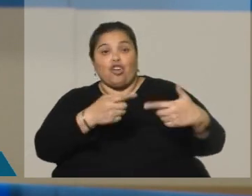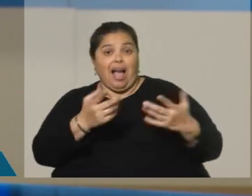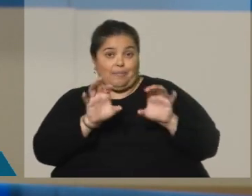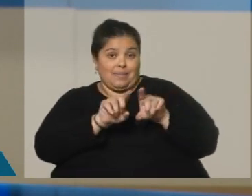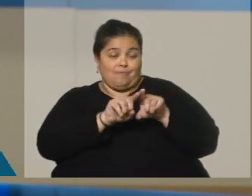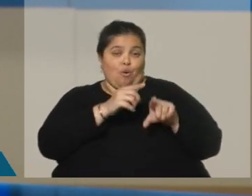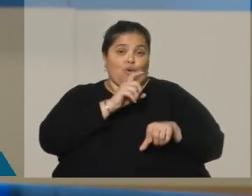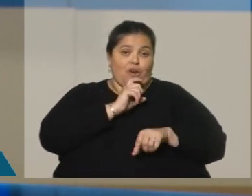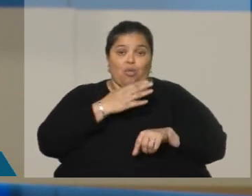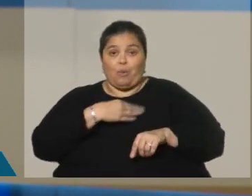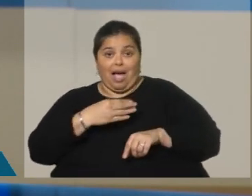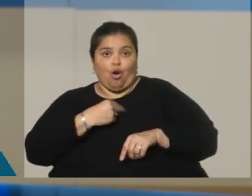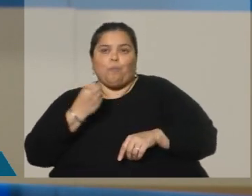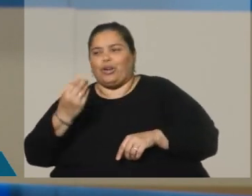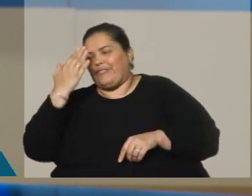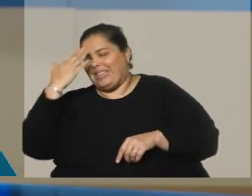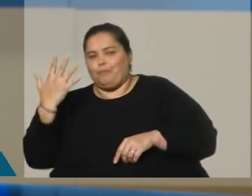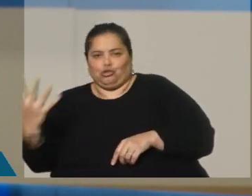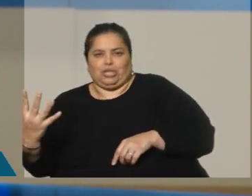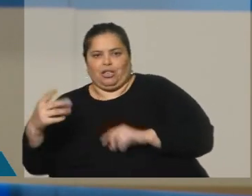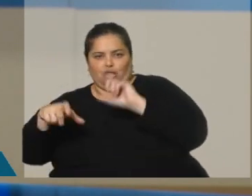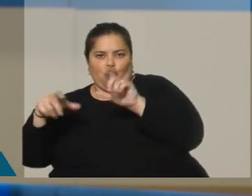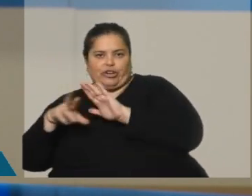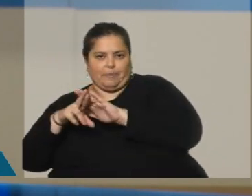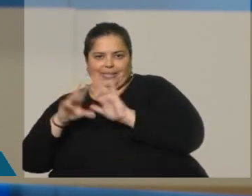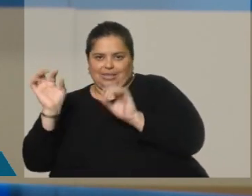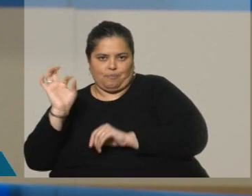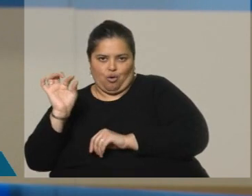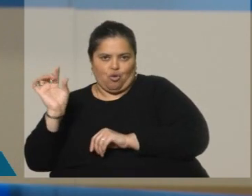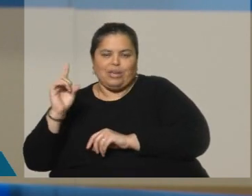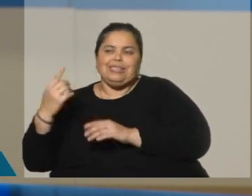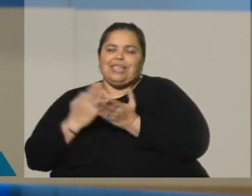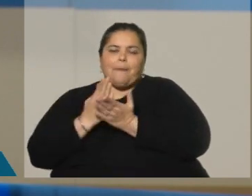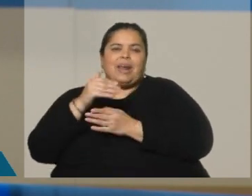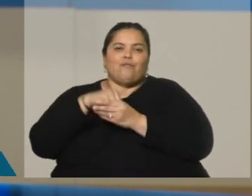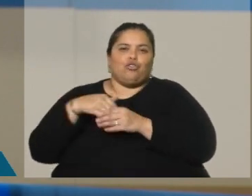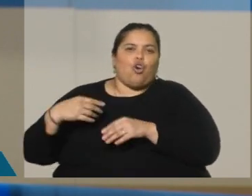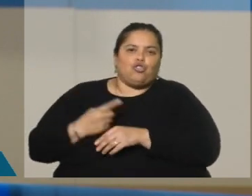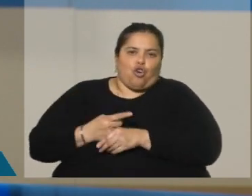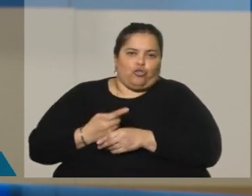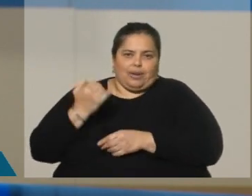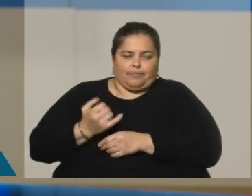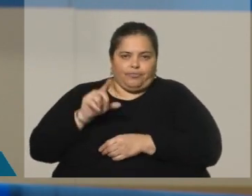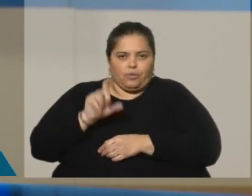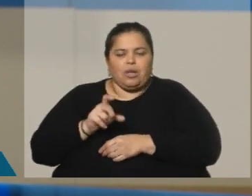escasa representación a nivel del senado y siempre votó en contra de la